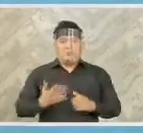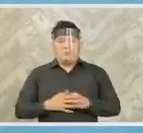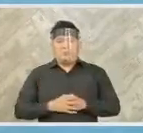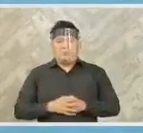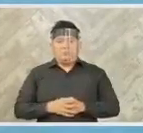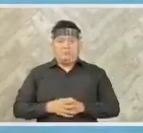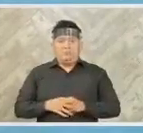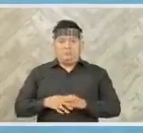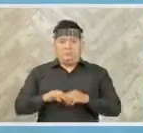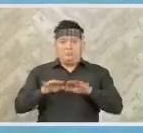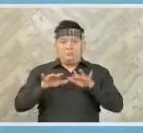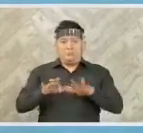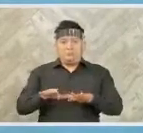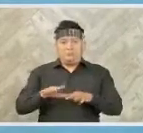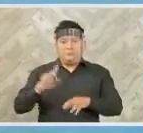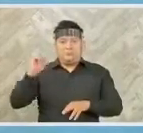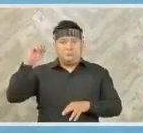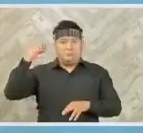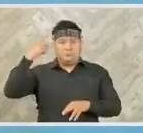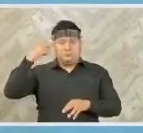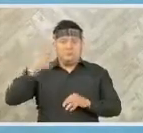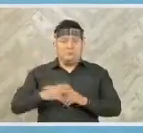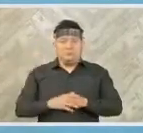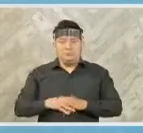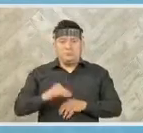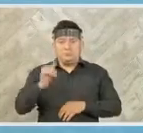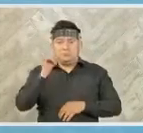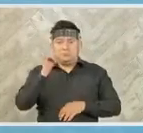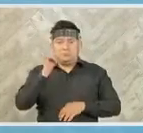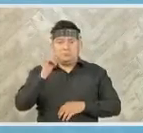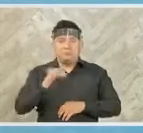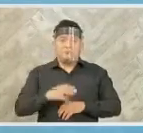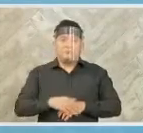través de la Secretaría de Gobierno por instrucción del ingeniero,